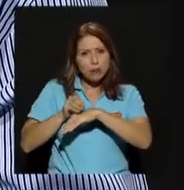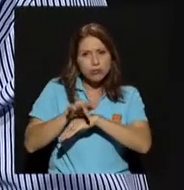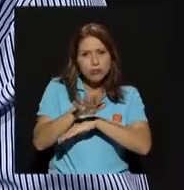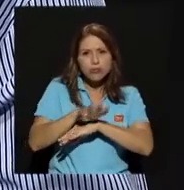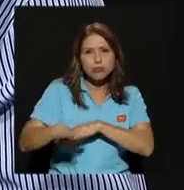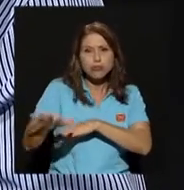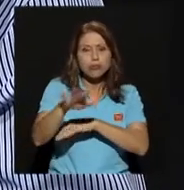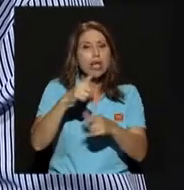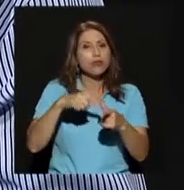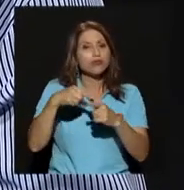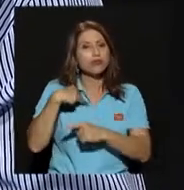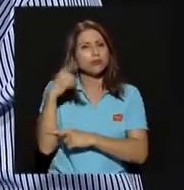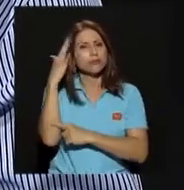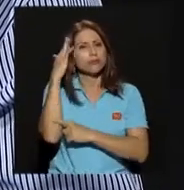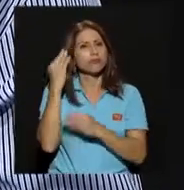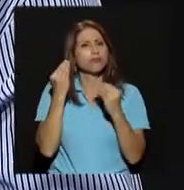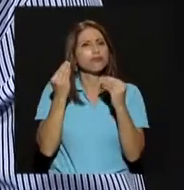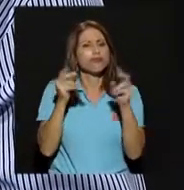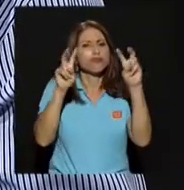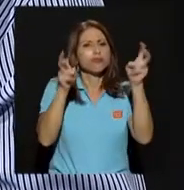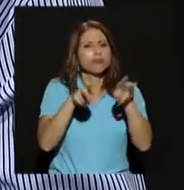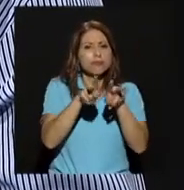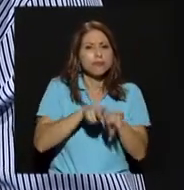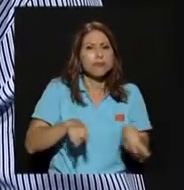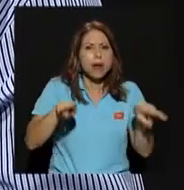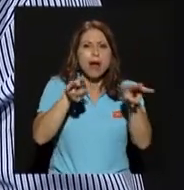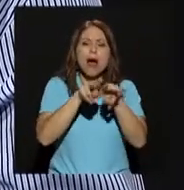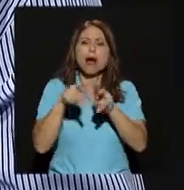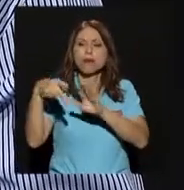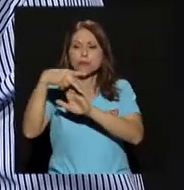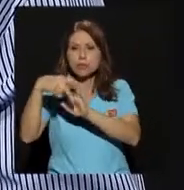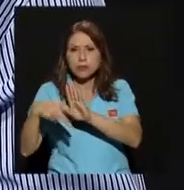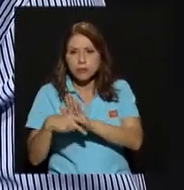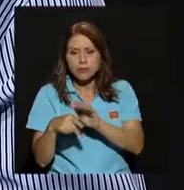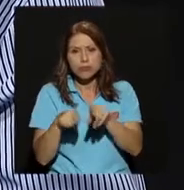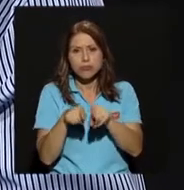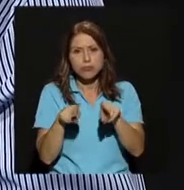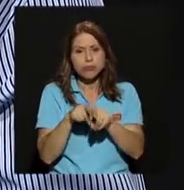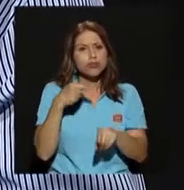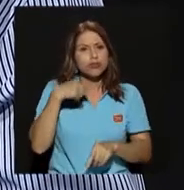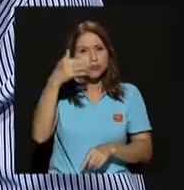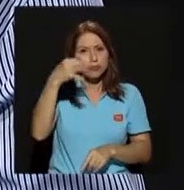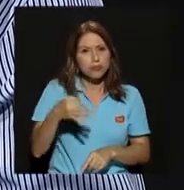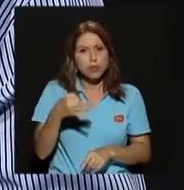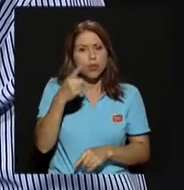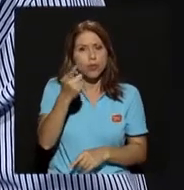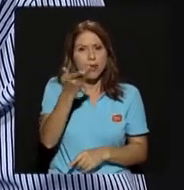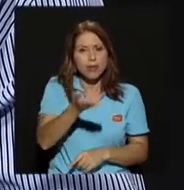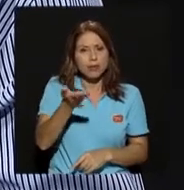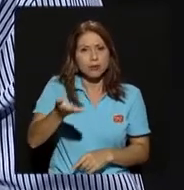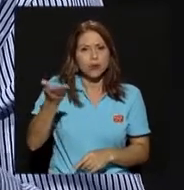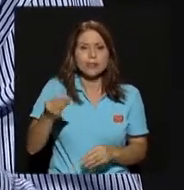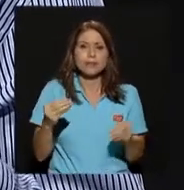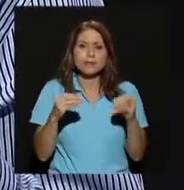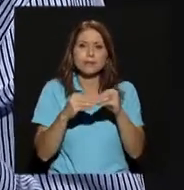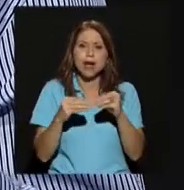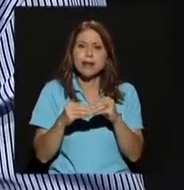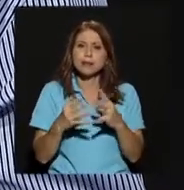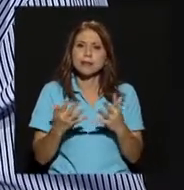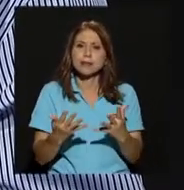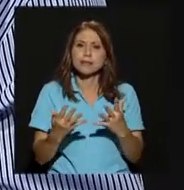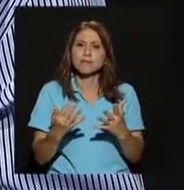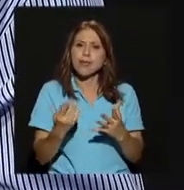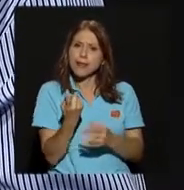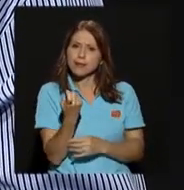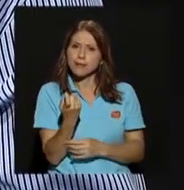me preocupa mucho la parte de los valores, me preocupa mucho la parte de los principios. Creo que una de las cosas que más nos